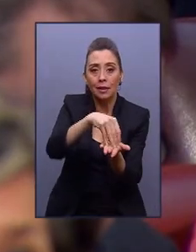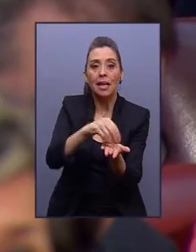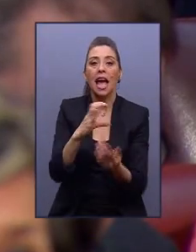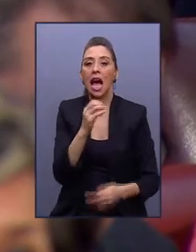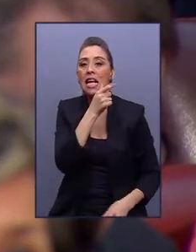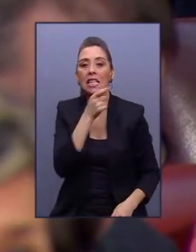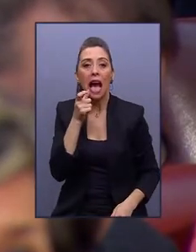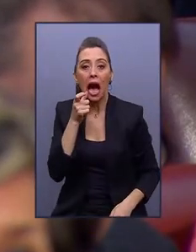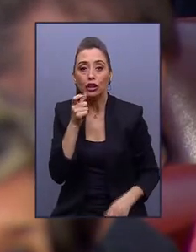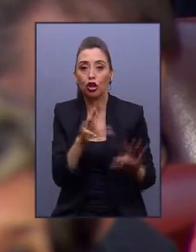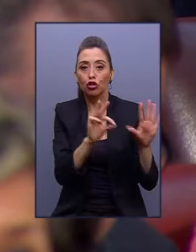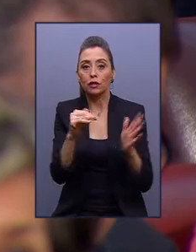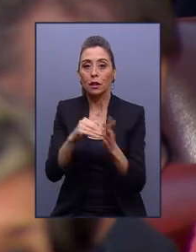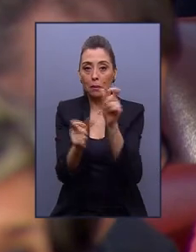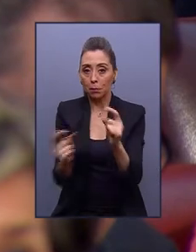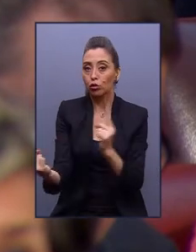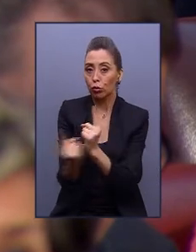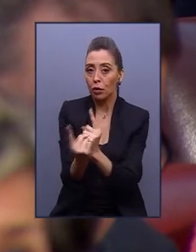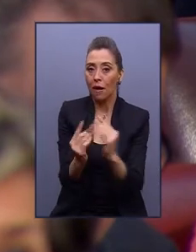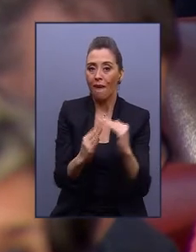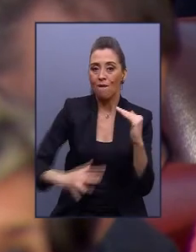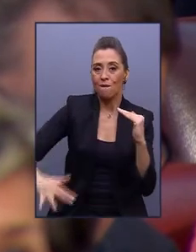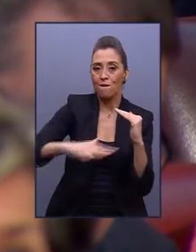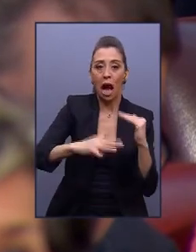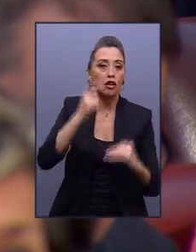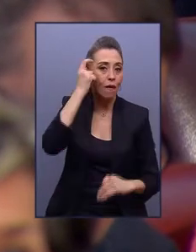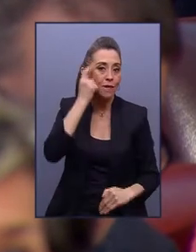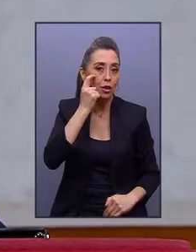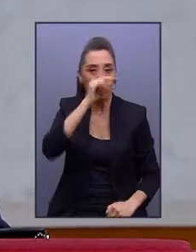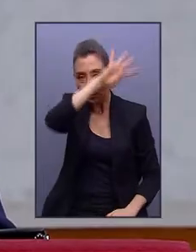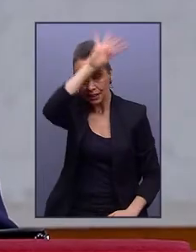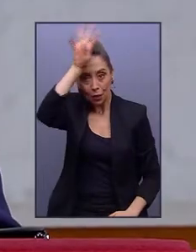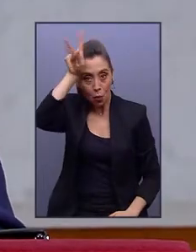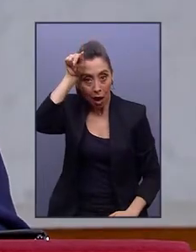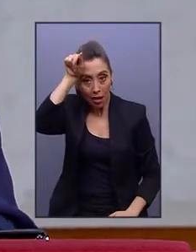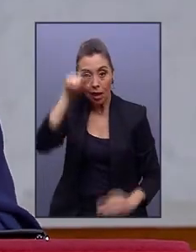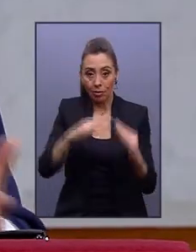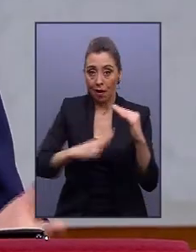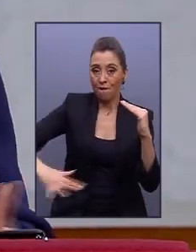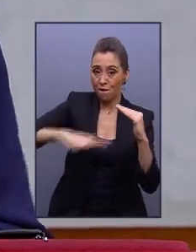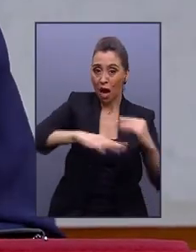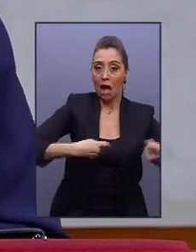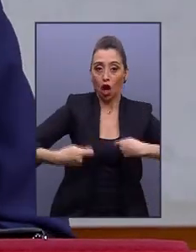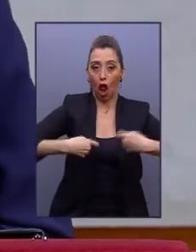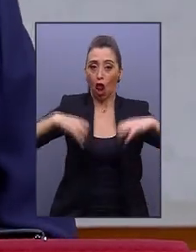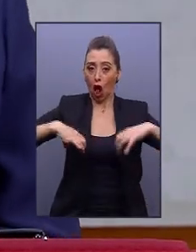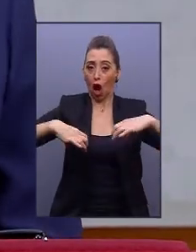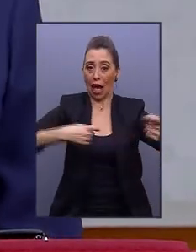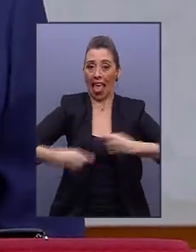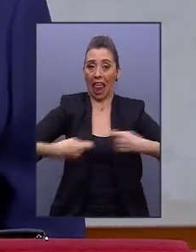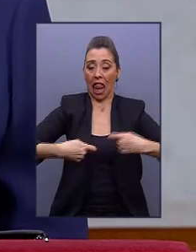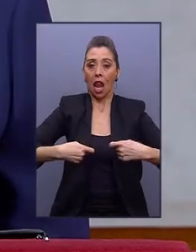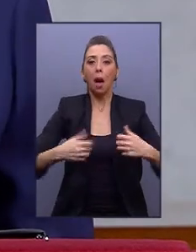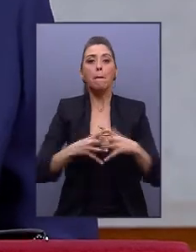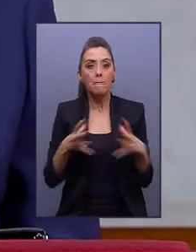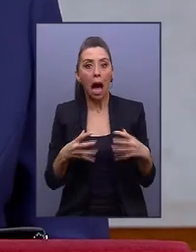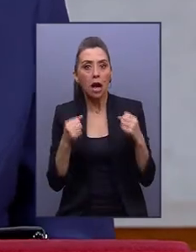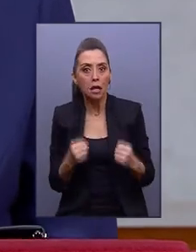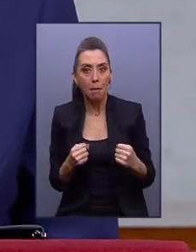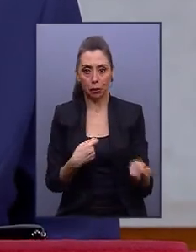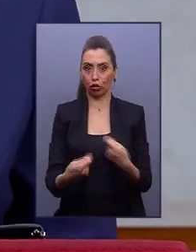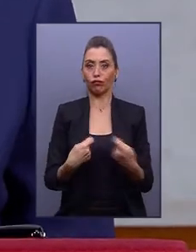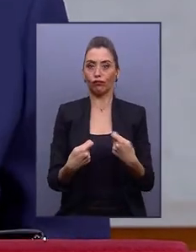mes. Por ejemplo, el barrio Bernardo Higgins de Chiguayante, es un barrio comercial donde los locatarios han fortalecido sus